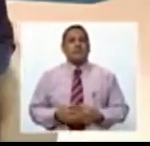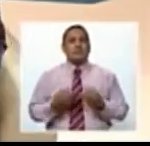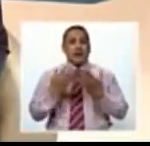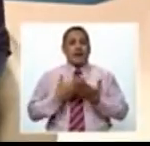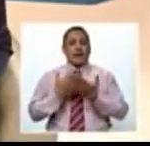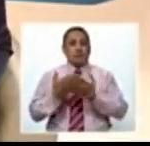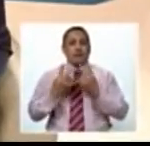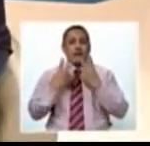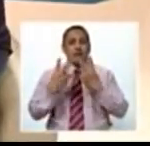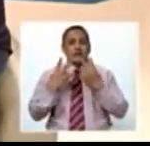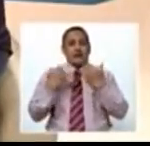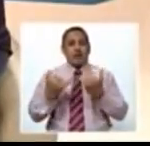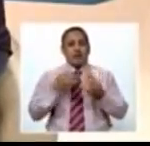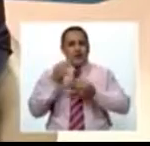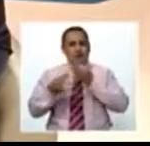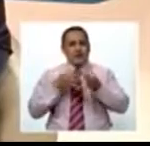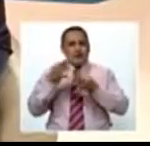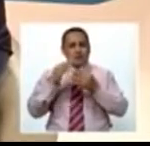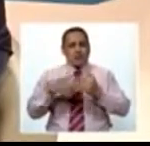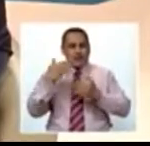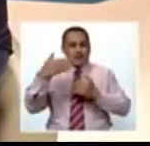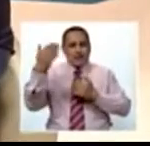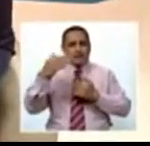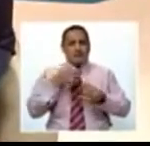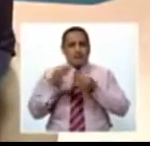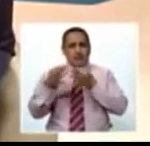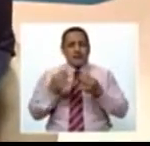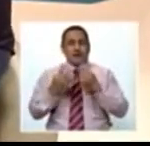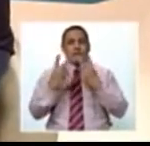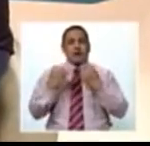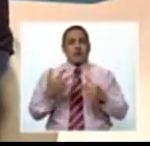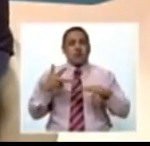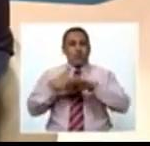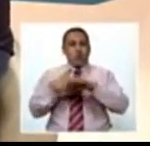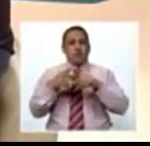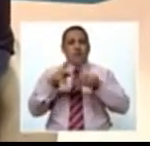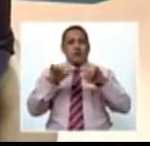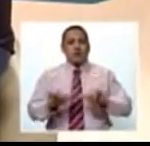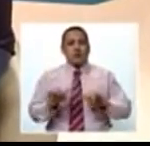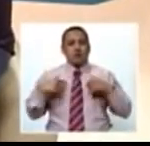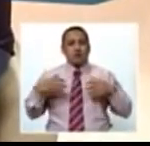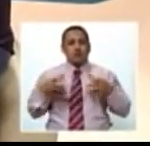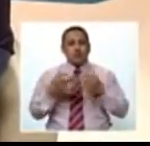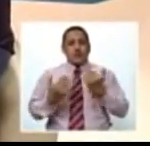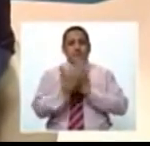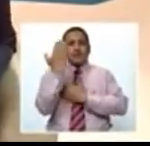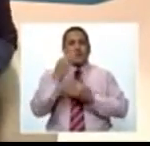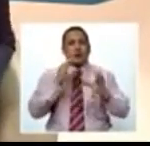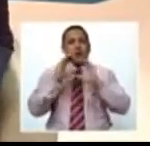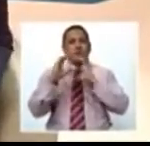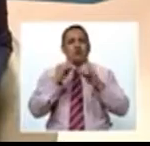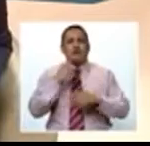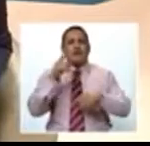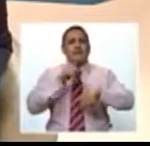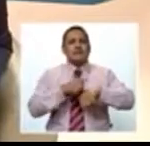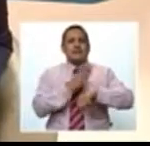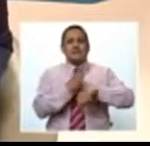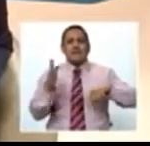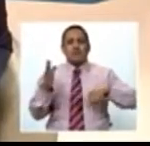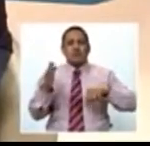que ya seguramente desglosaremos más adelante. Nos vamos a ir a la pausa, pero quédese con nosotros esta mañana en Tus Derechos. Estamos conversando acerca del